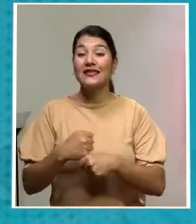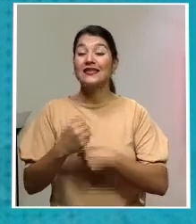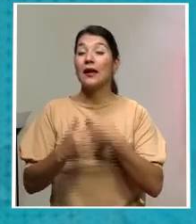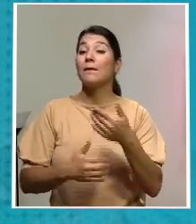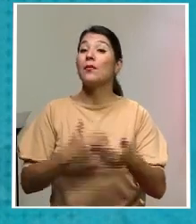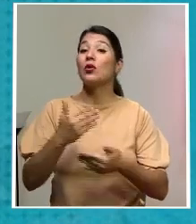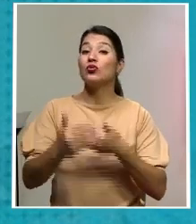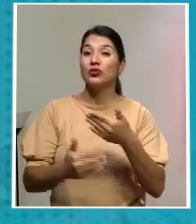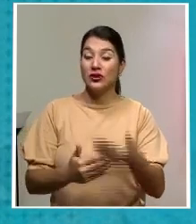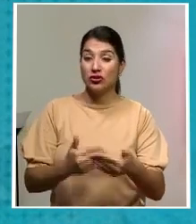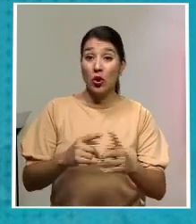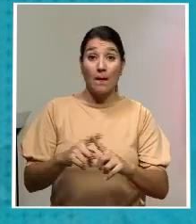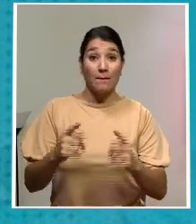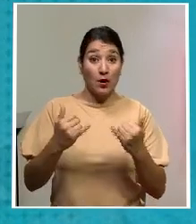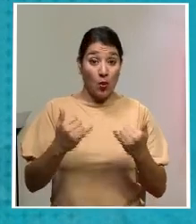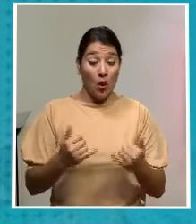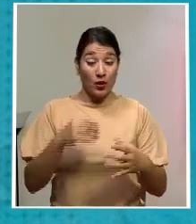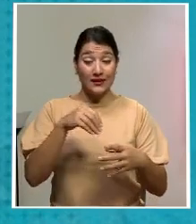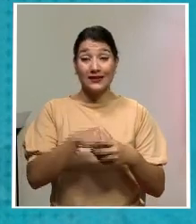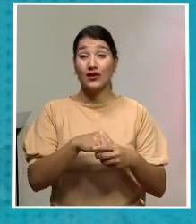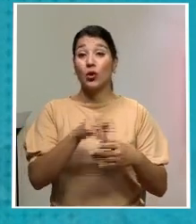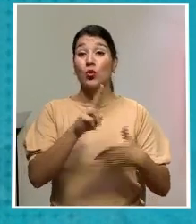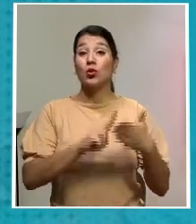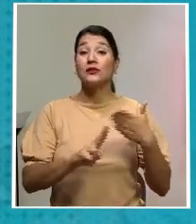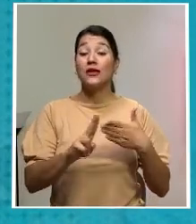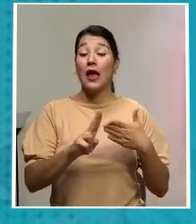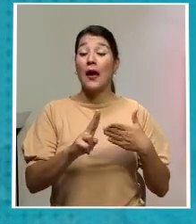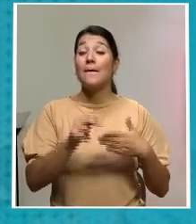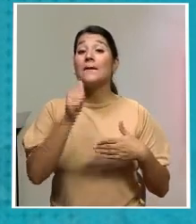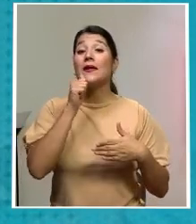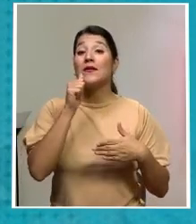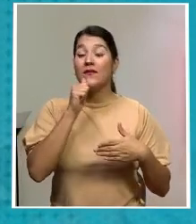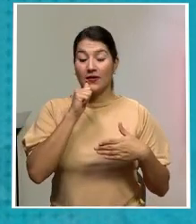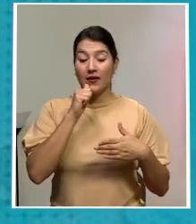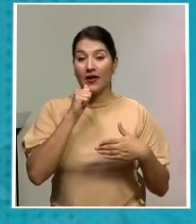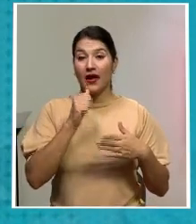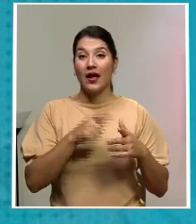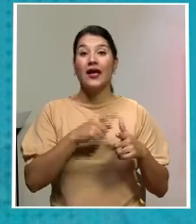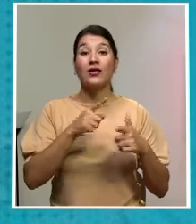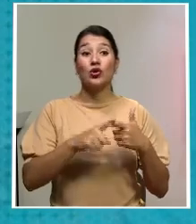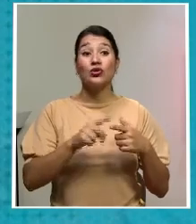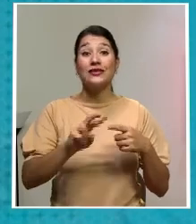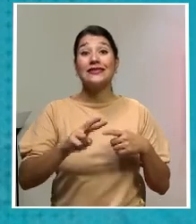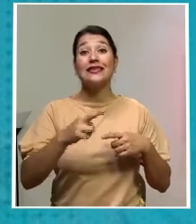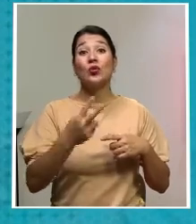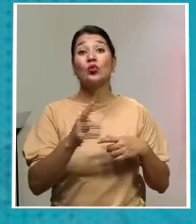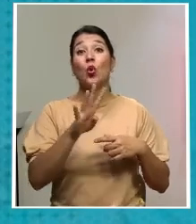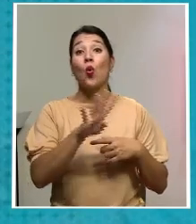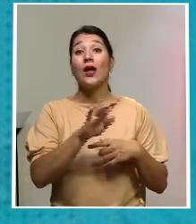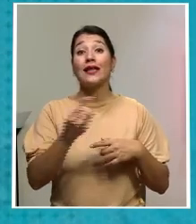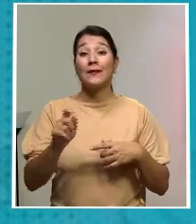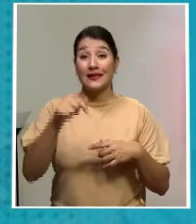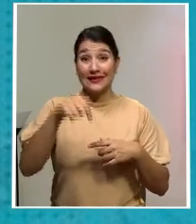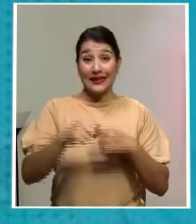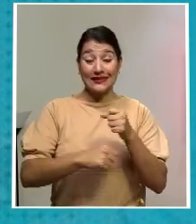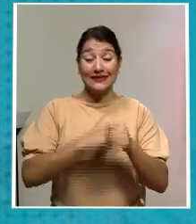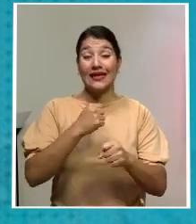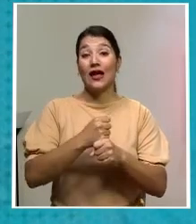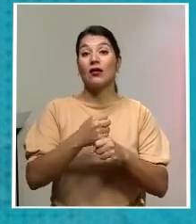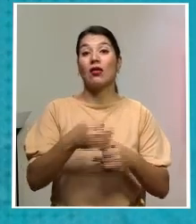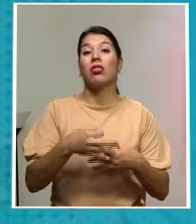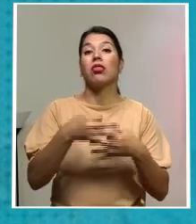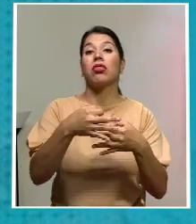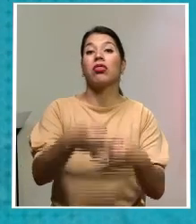encuentren en universidades privadas prorrogarán para contar con la beca en el segundo cuatrimestre que cursan, ya que han